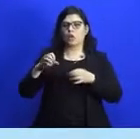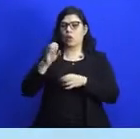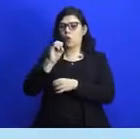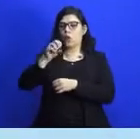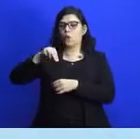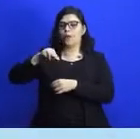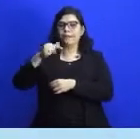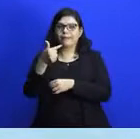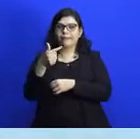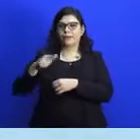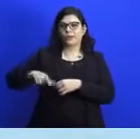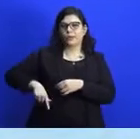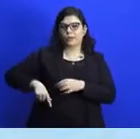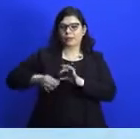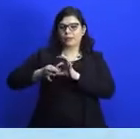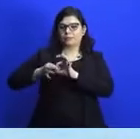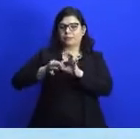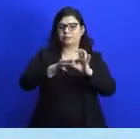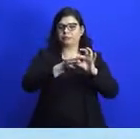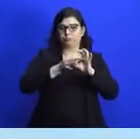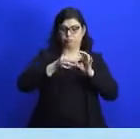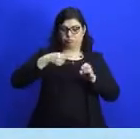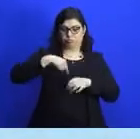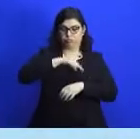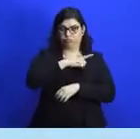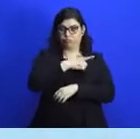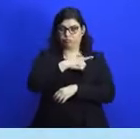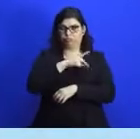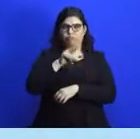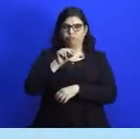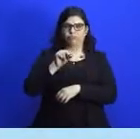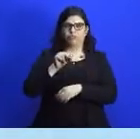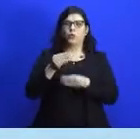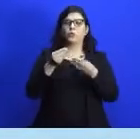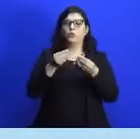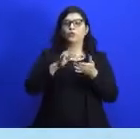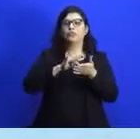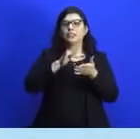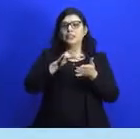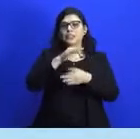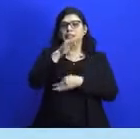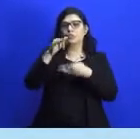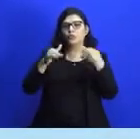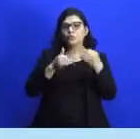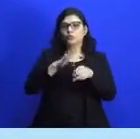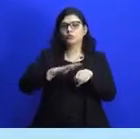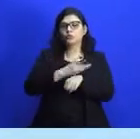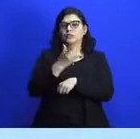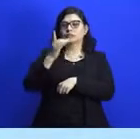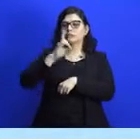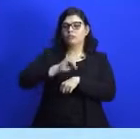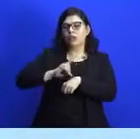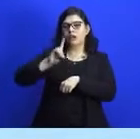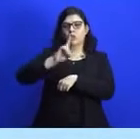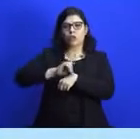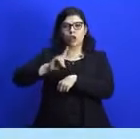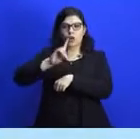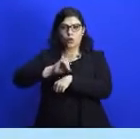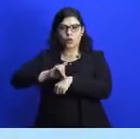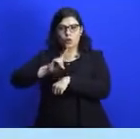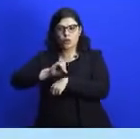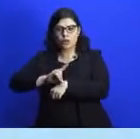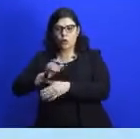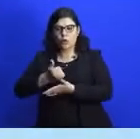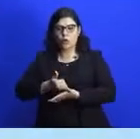de lo que podemos hacer solos. Gracias a todos que nos ayudan diariamente a hacer con que la gente viva